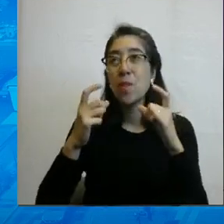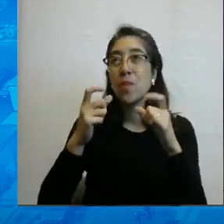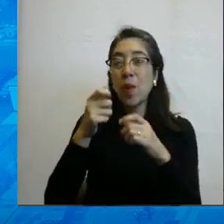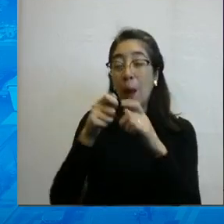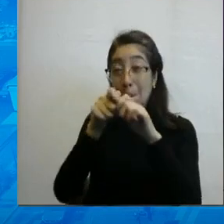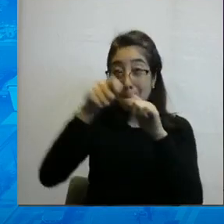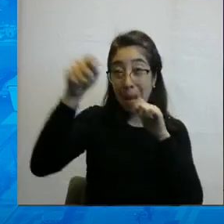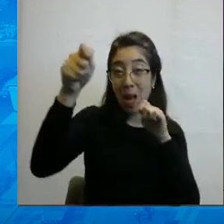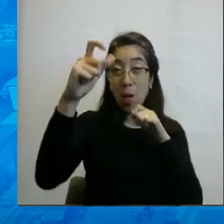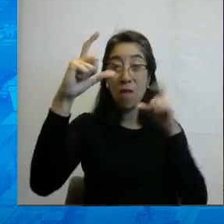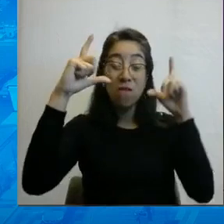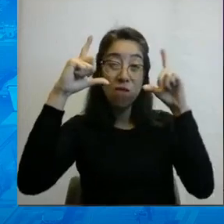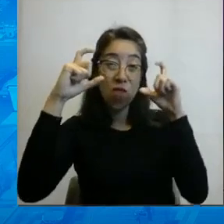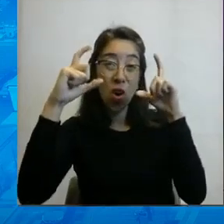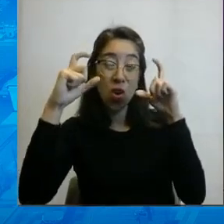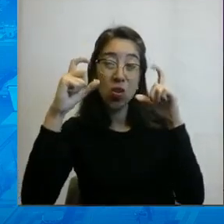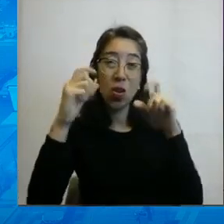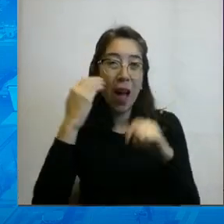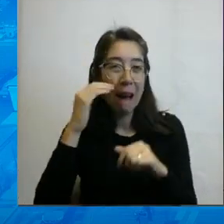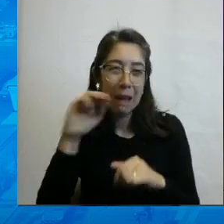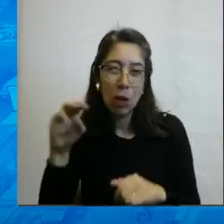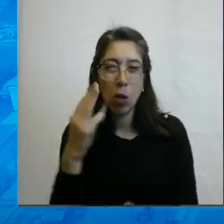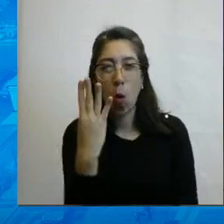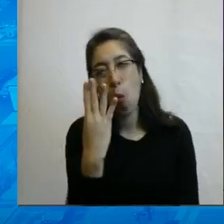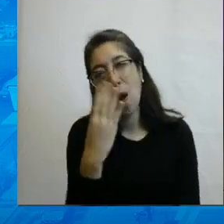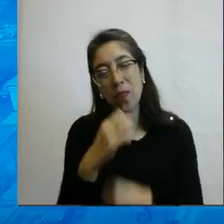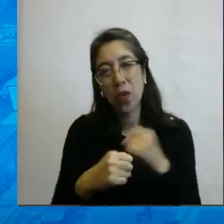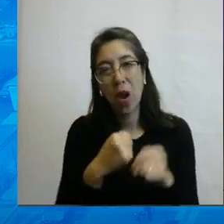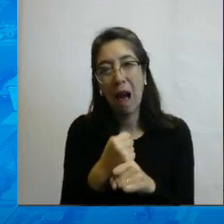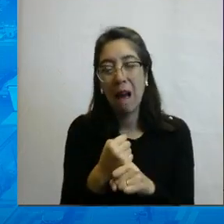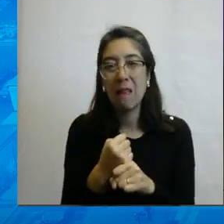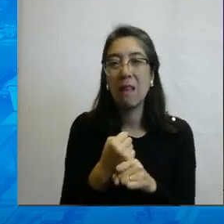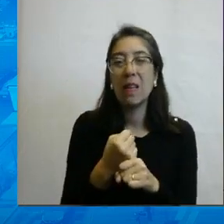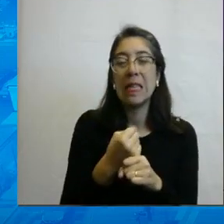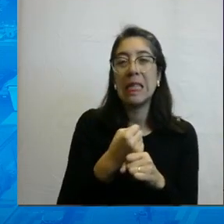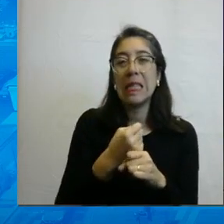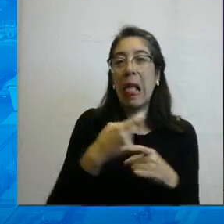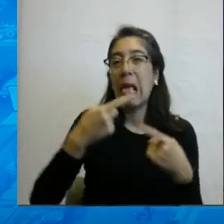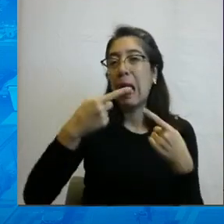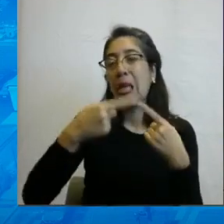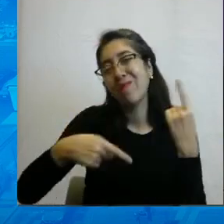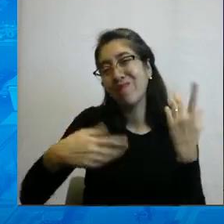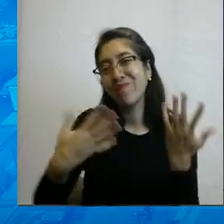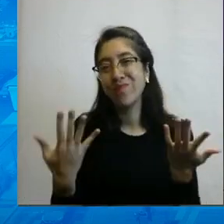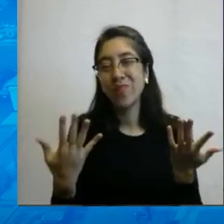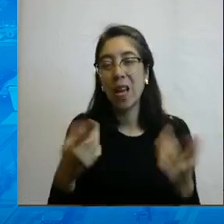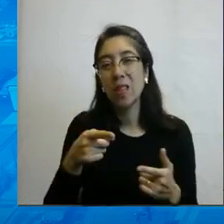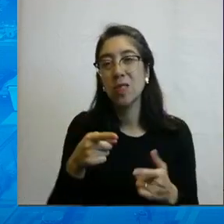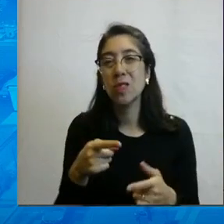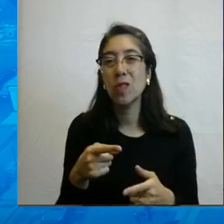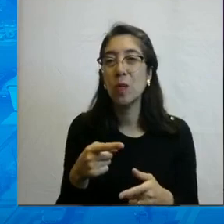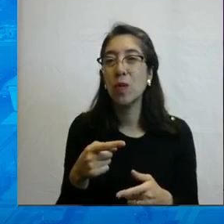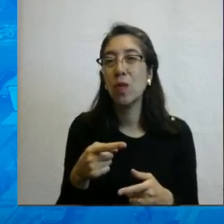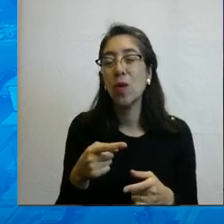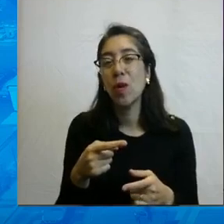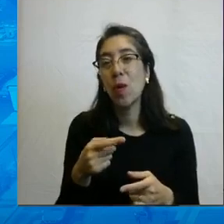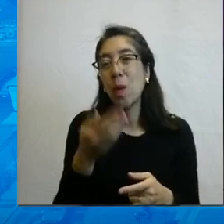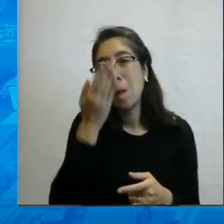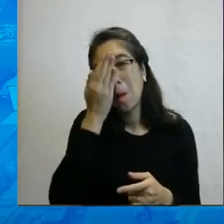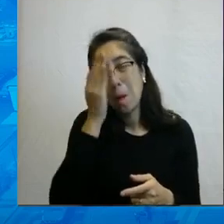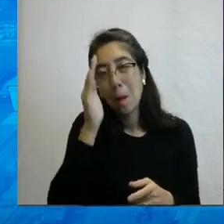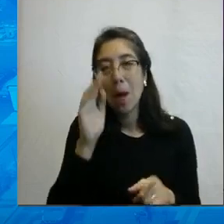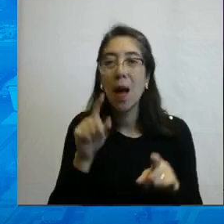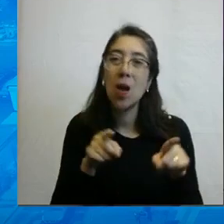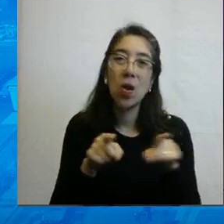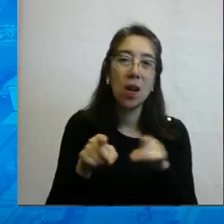de 8 años, por ejemplo, y lo que dicen los dirigentes es que no se condice la edad con el tipo de regalo que les llegó, como para que